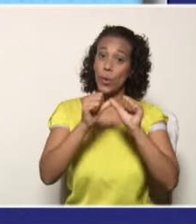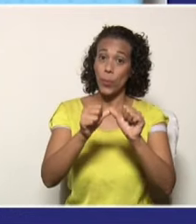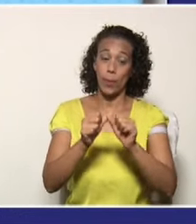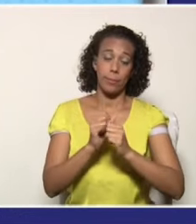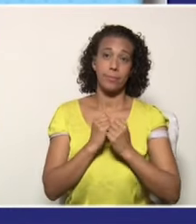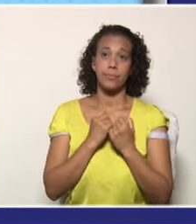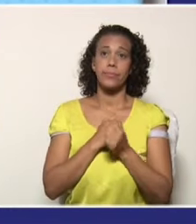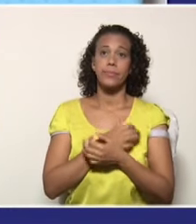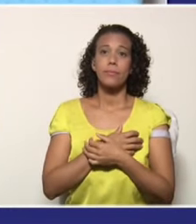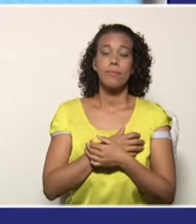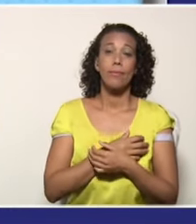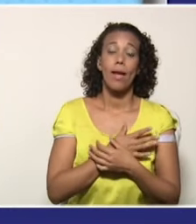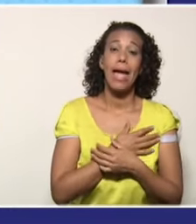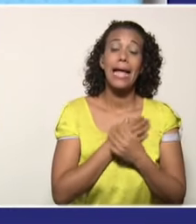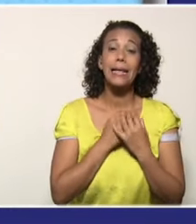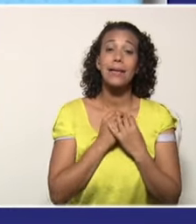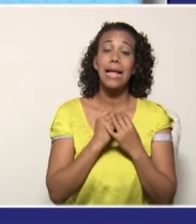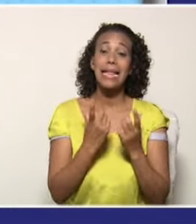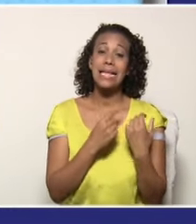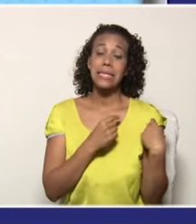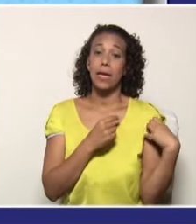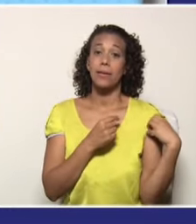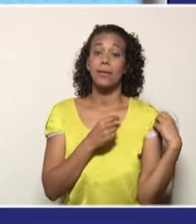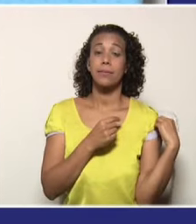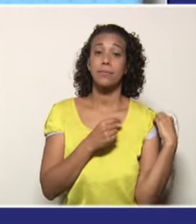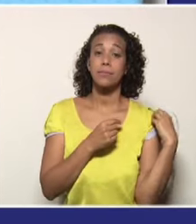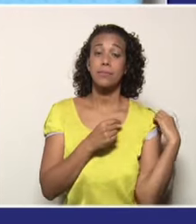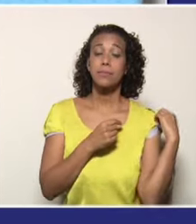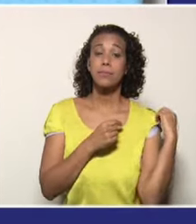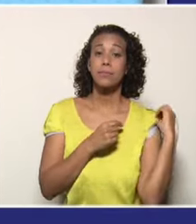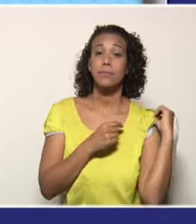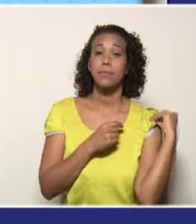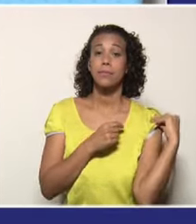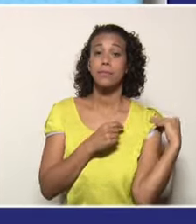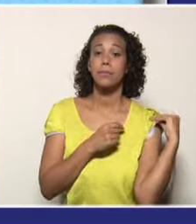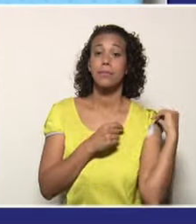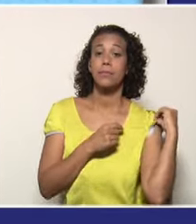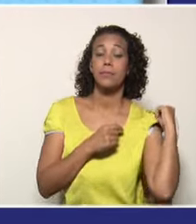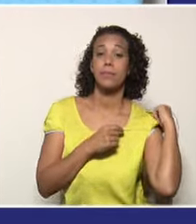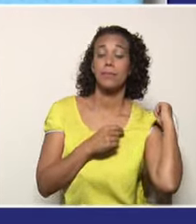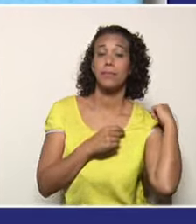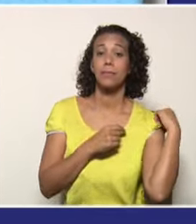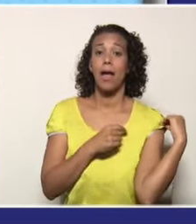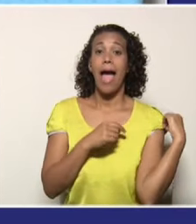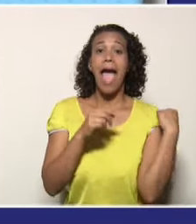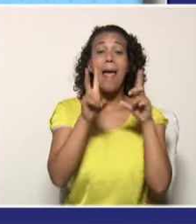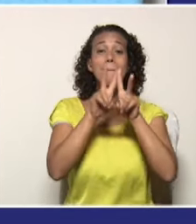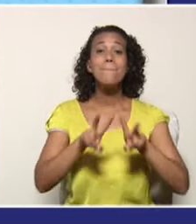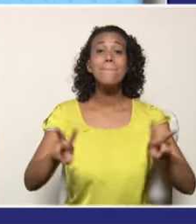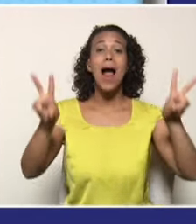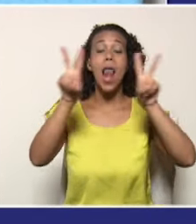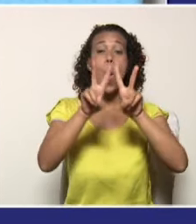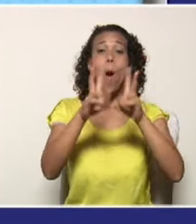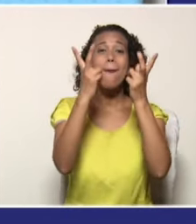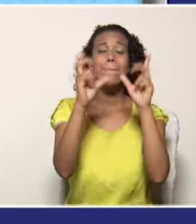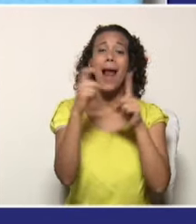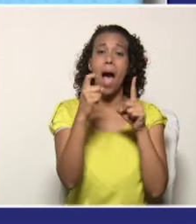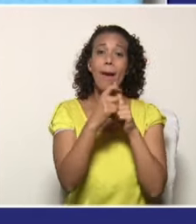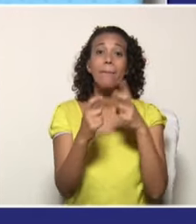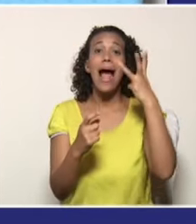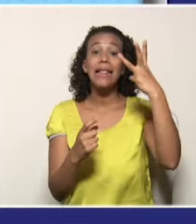Continuemos. Tercer año. En tercer año, nuestro referente teórico práctico es el valor de la palabra, sus